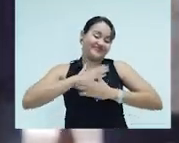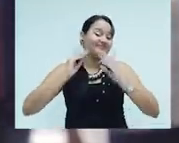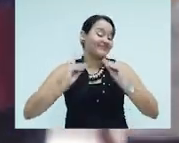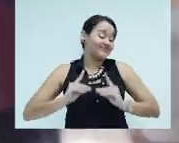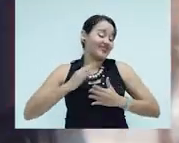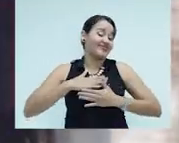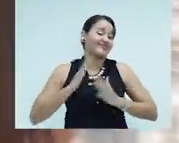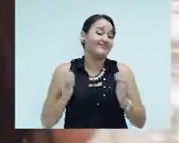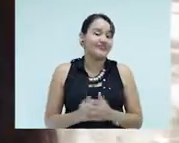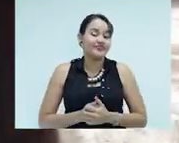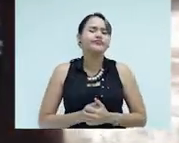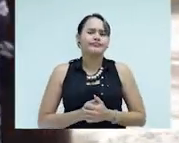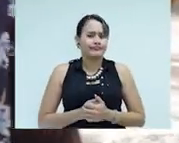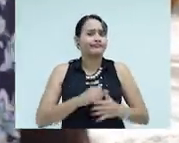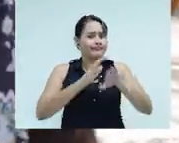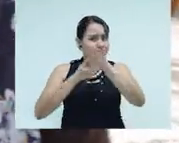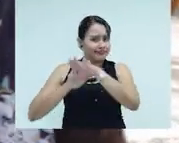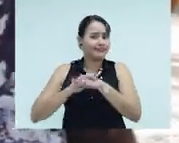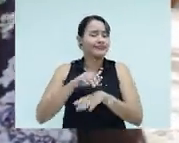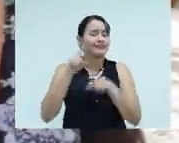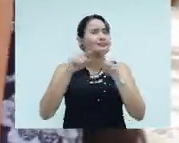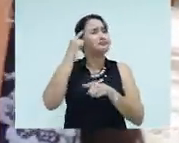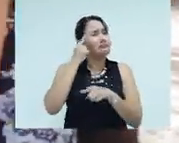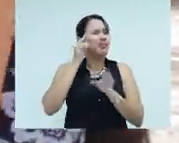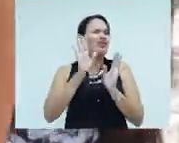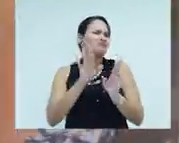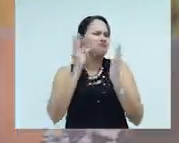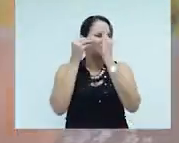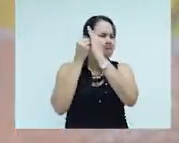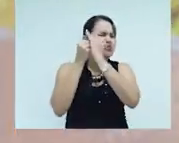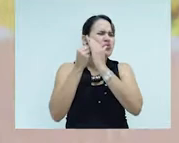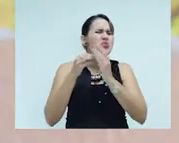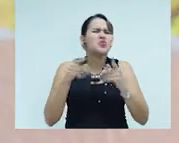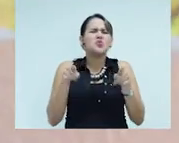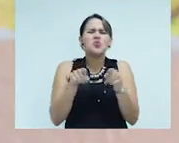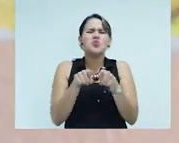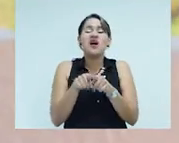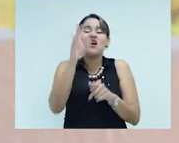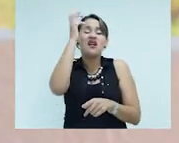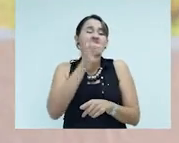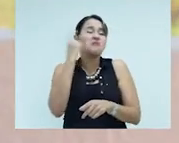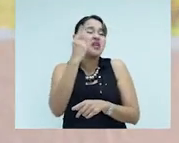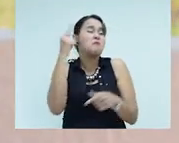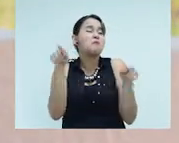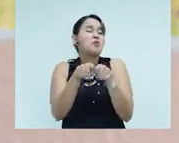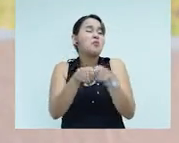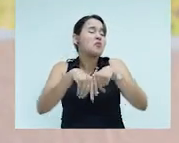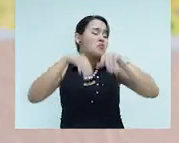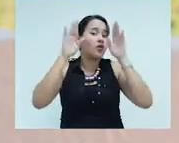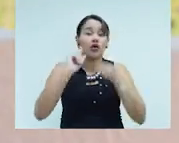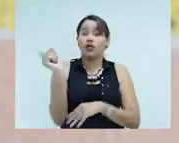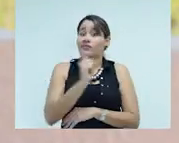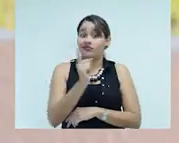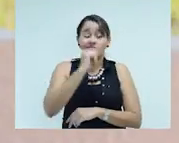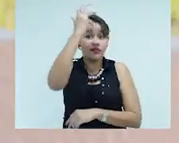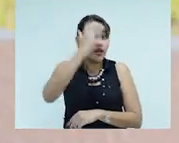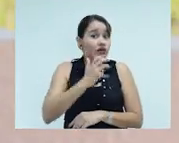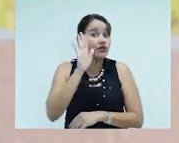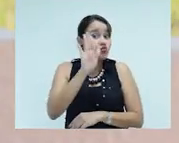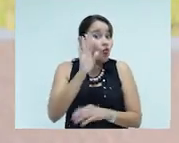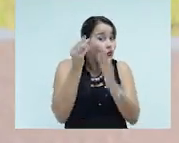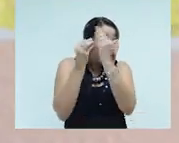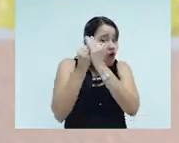los profesores. Las pruebas Saber Pro no es solamente una prueba más. Ahí